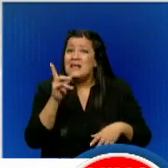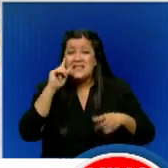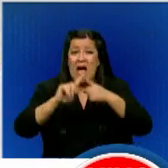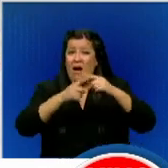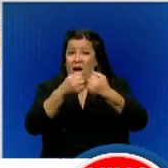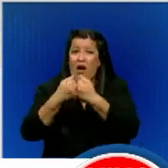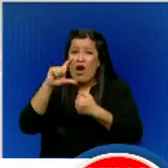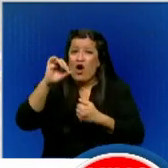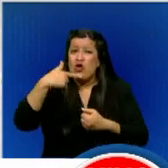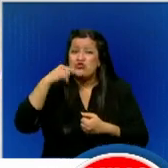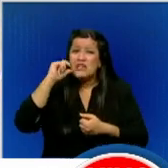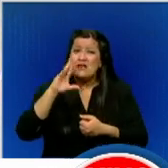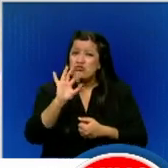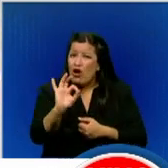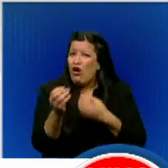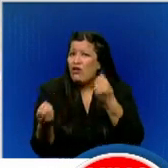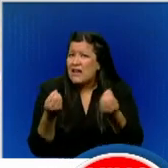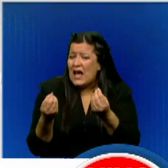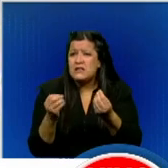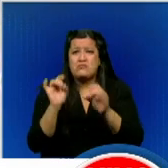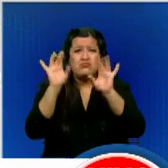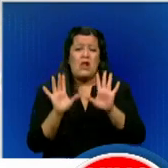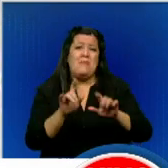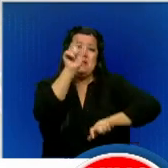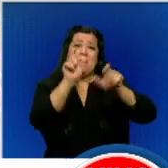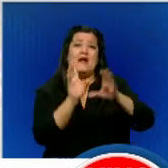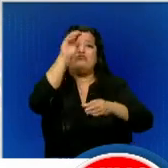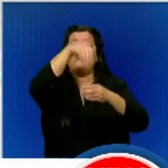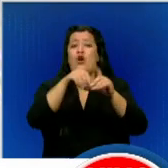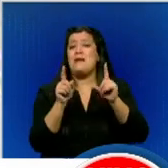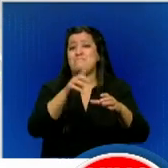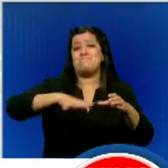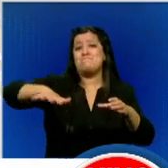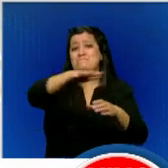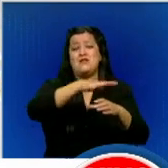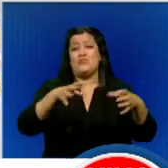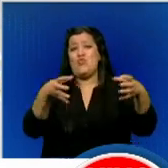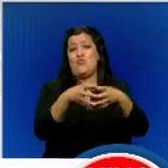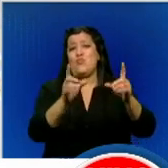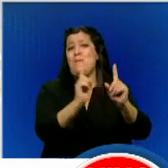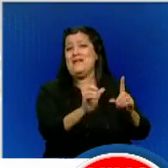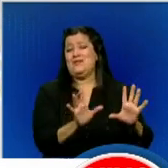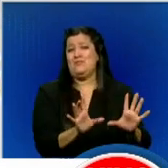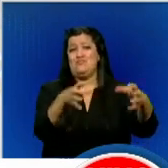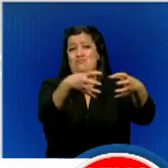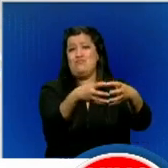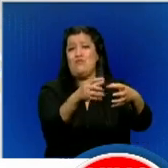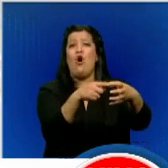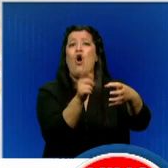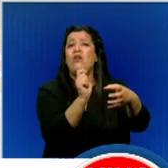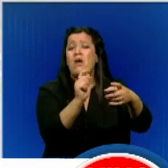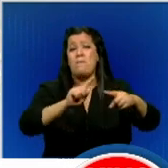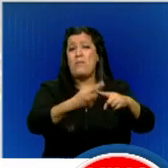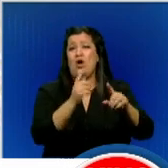de que se habla solo ha contado con la conformidad de las personas que pertenecen a una sola colectividad y esa colectividad es la de la